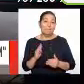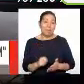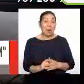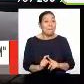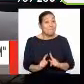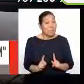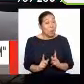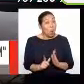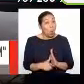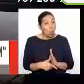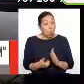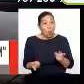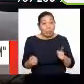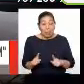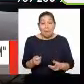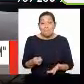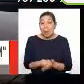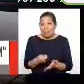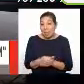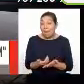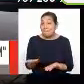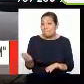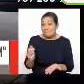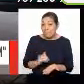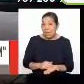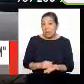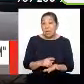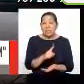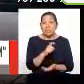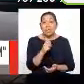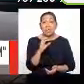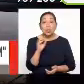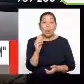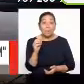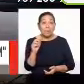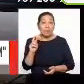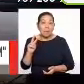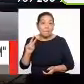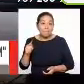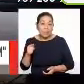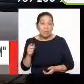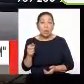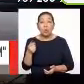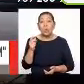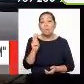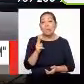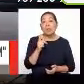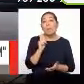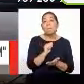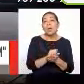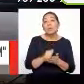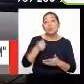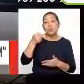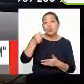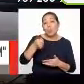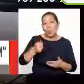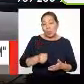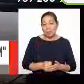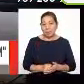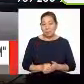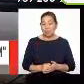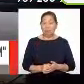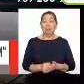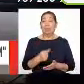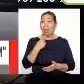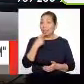Pero después, cuando le volvieron a pedir más dinero, le pedían 120 mil soles para pagar 20 mil soles mensuales, es donde el empresario